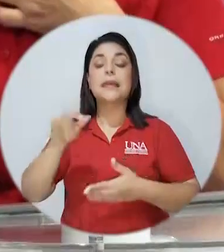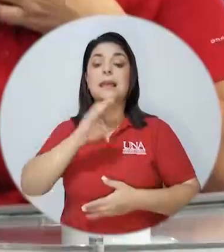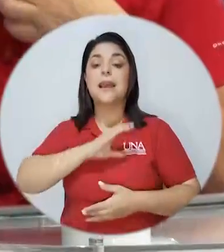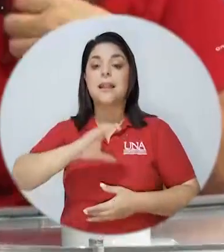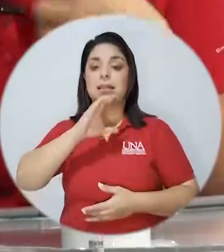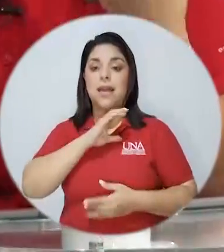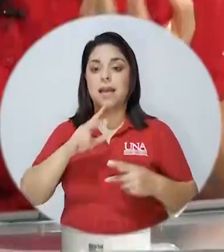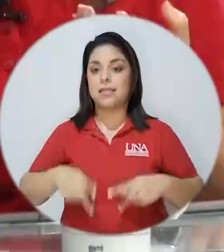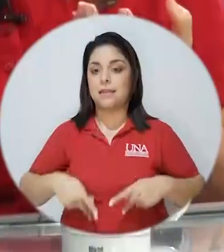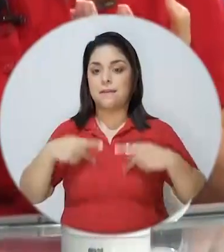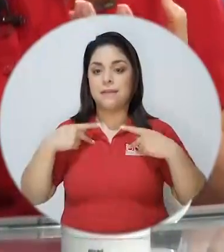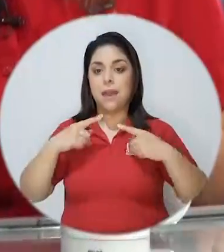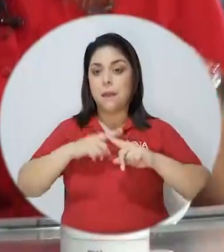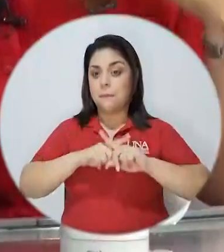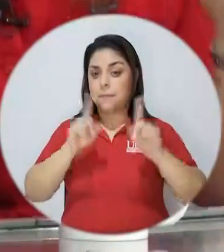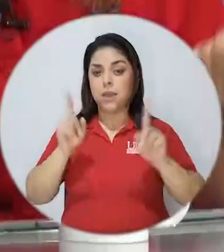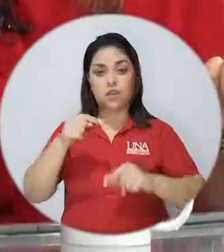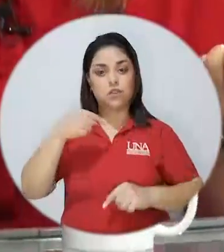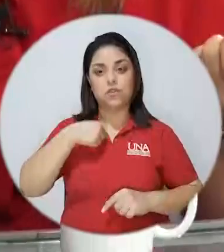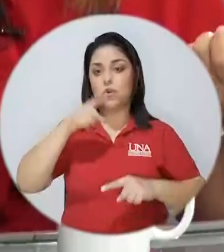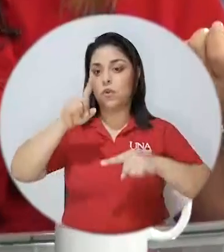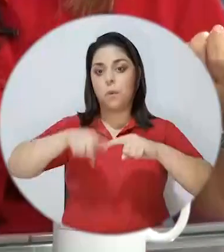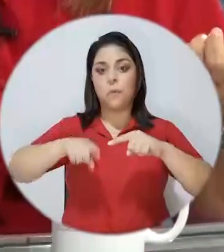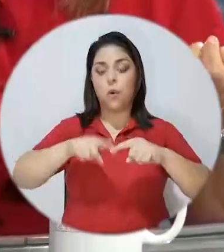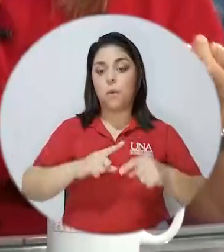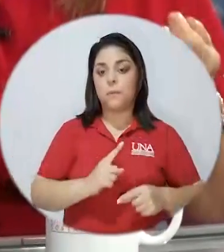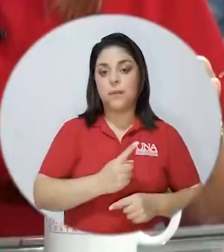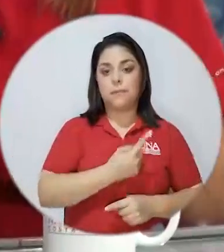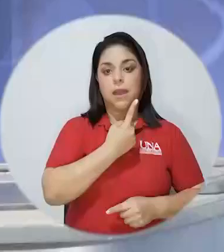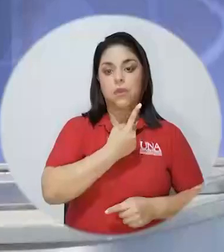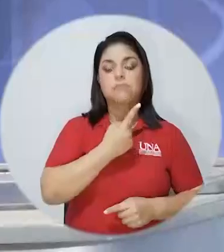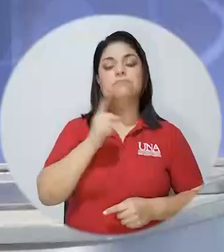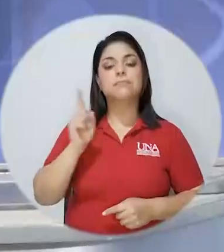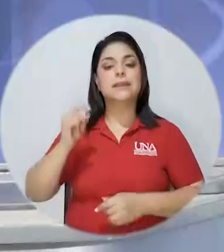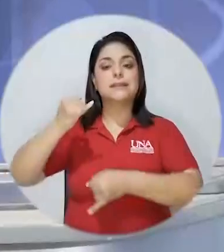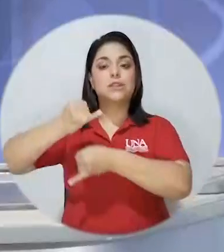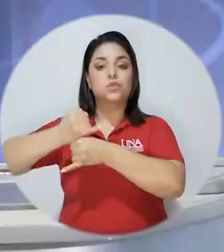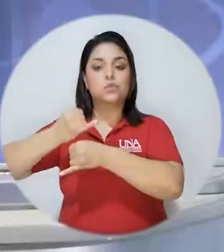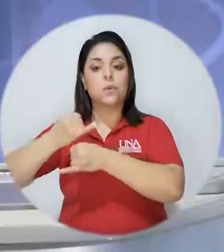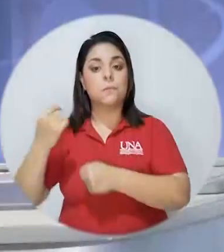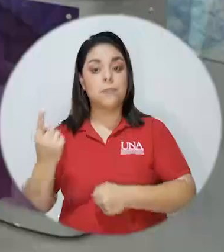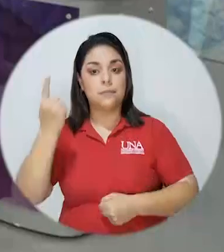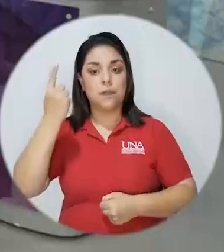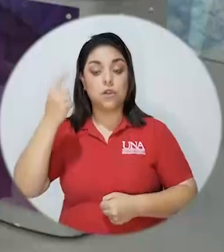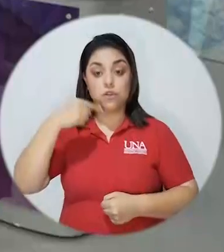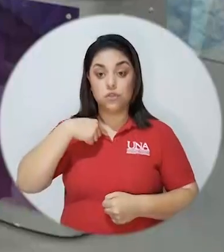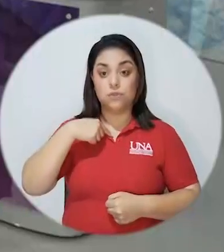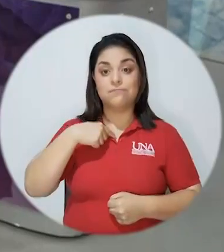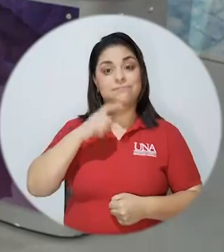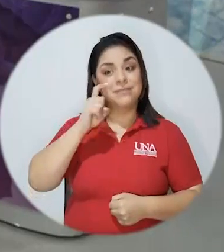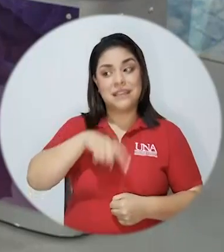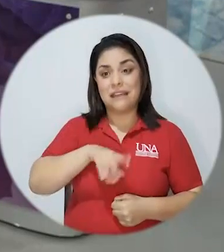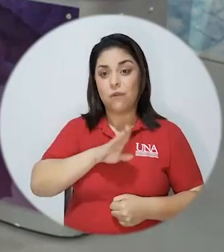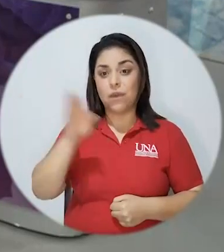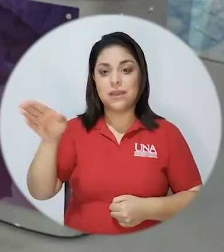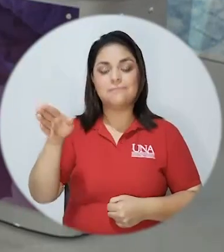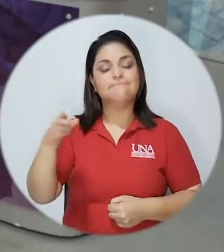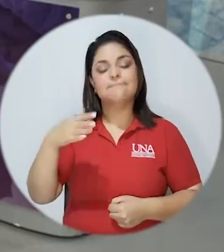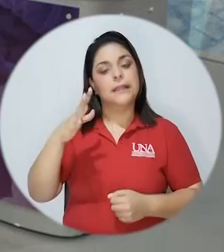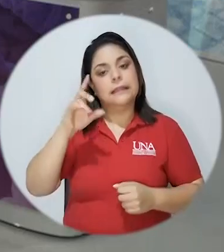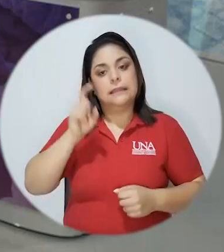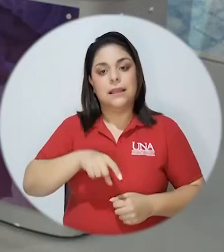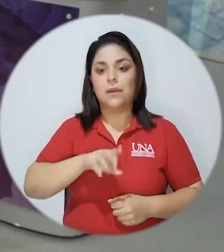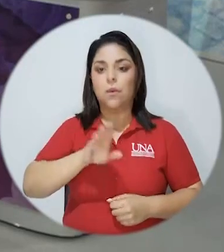yo trabajador no puedo anteponerme a la institución. Entonces, en eso es muy claro, si a mí me dicen tengo que presentarme, tengo que presentarme.